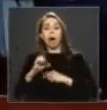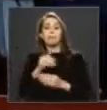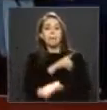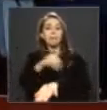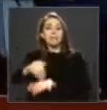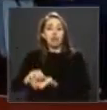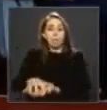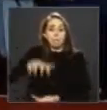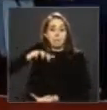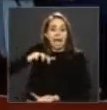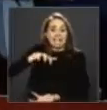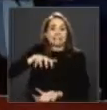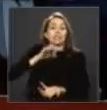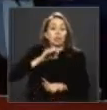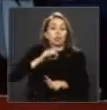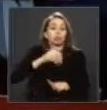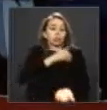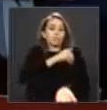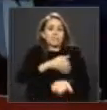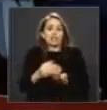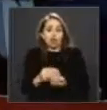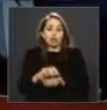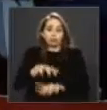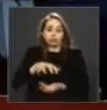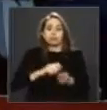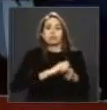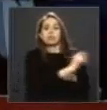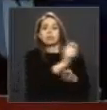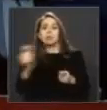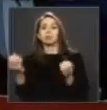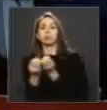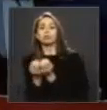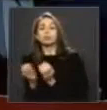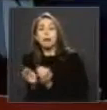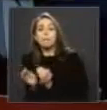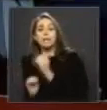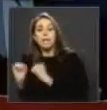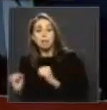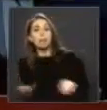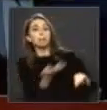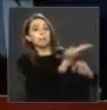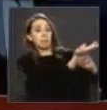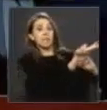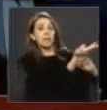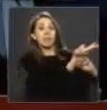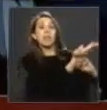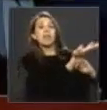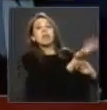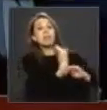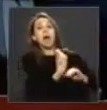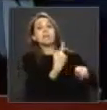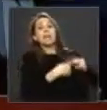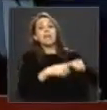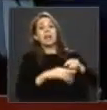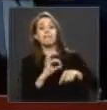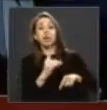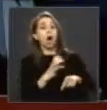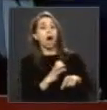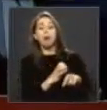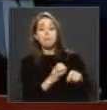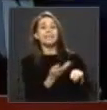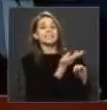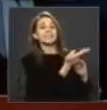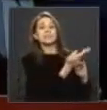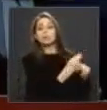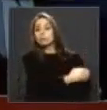cubrir a muchísimas pequeñas empresas que quedaron fuera del acceso al crédito. Y al